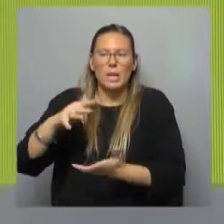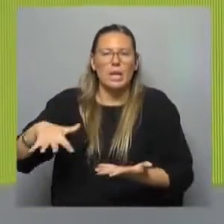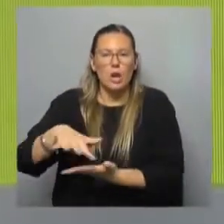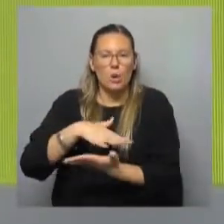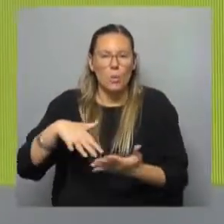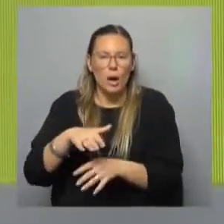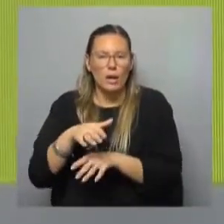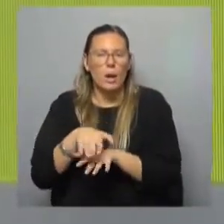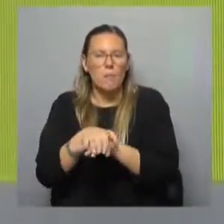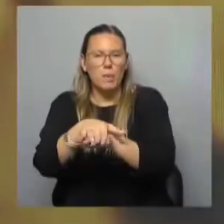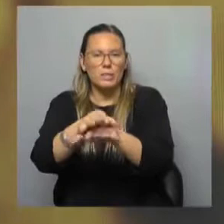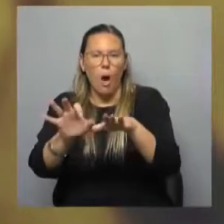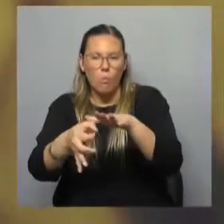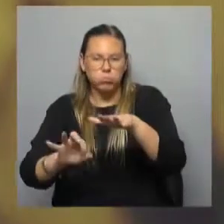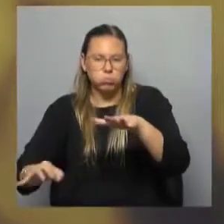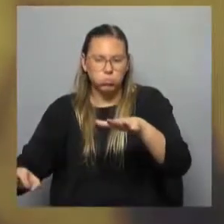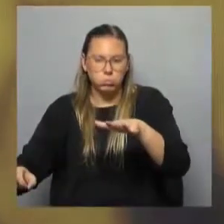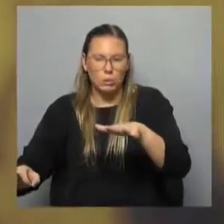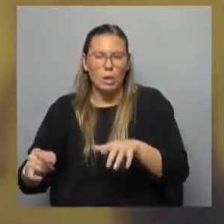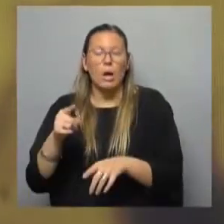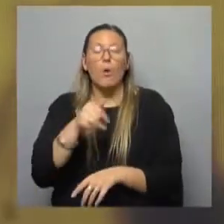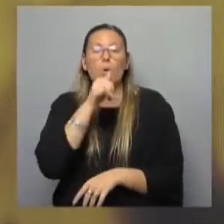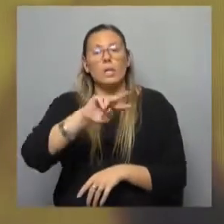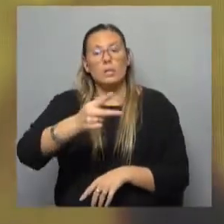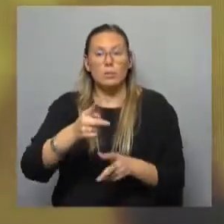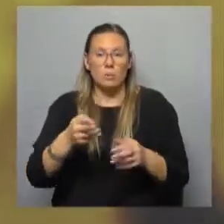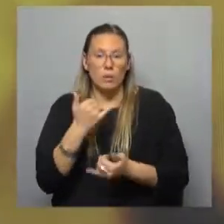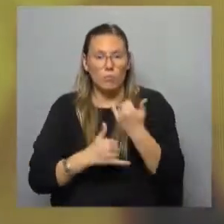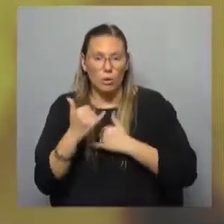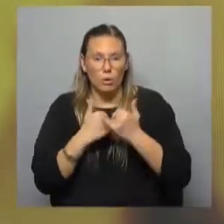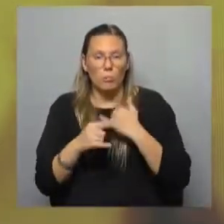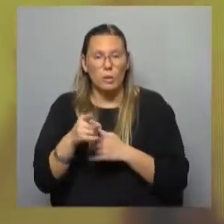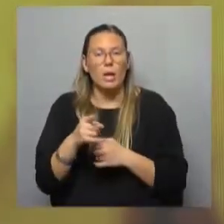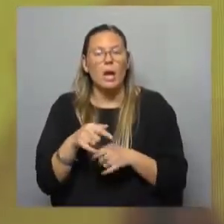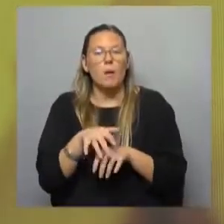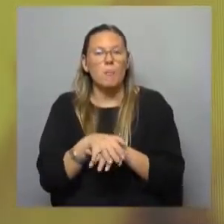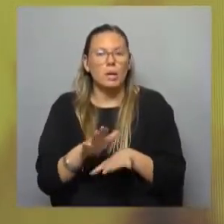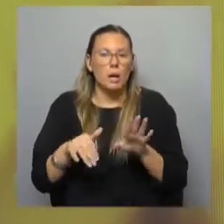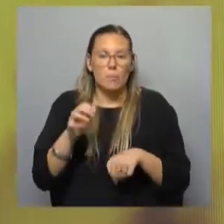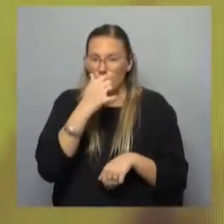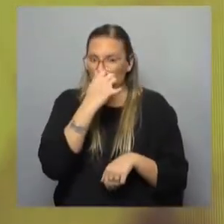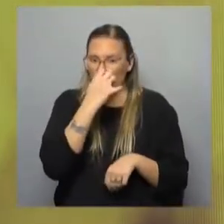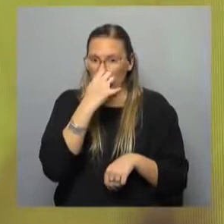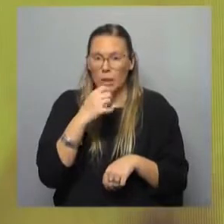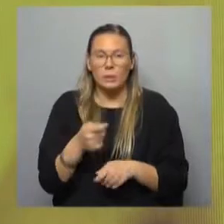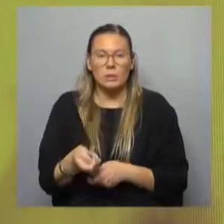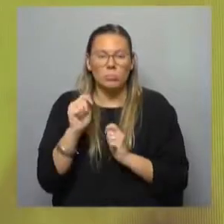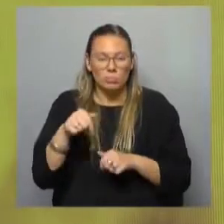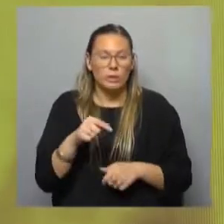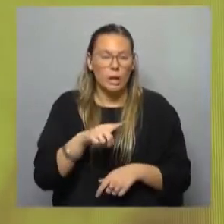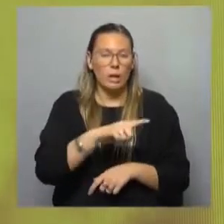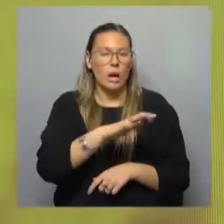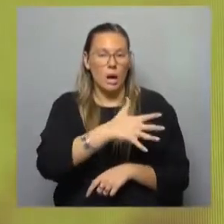peces desovan. Exactamente. Bueno, él nos cuenta ahora en la segunda parte del informe cuáles son las especies que se adquieren en nuestras